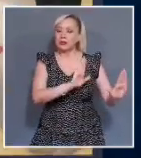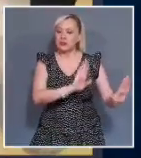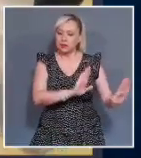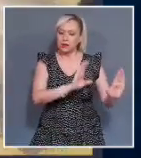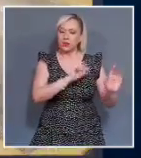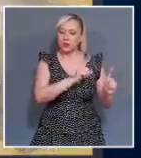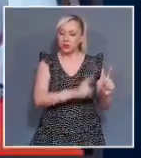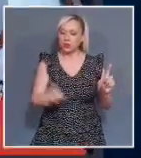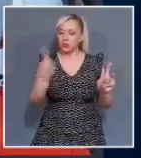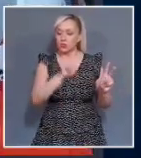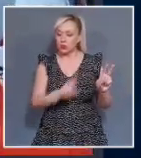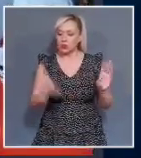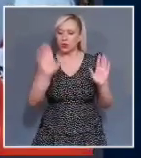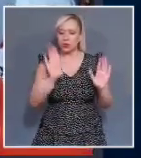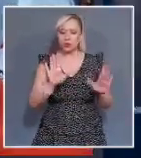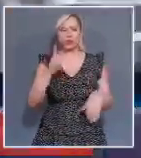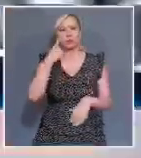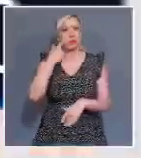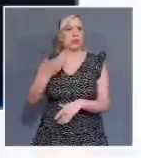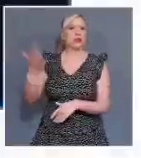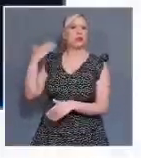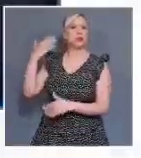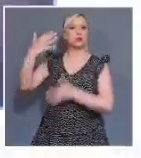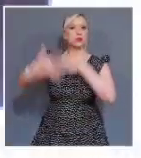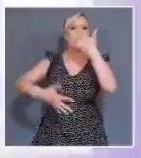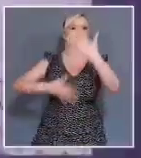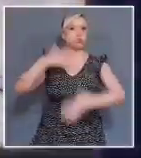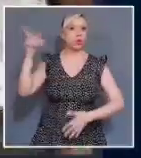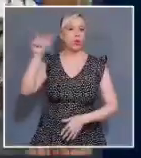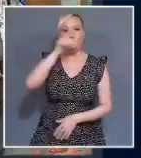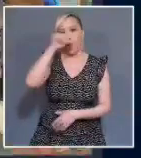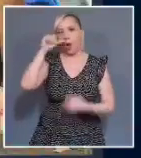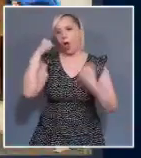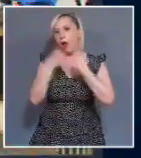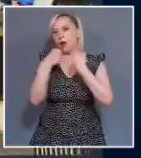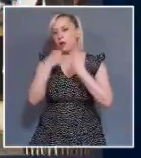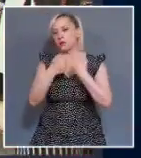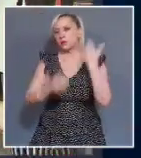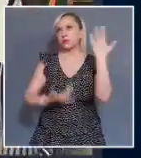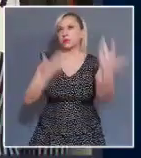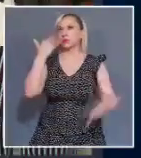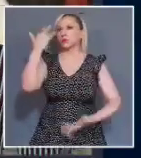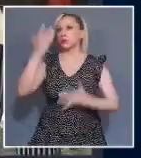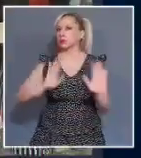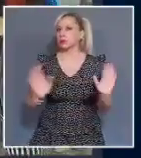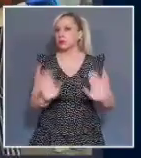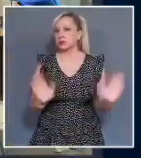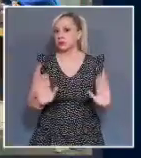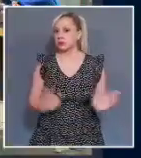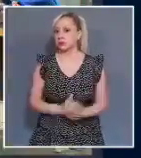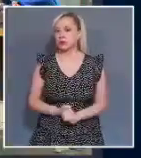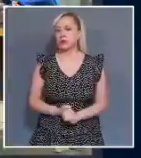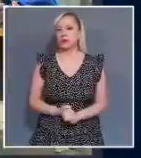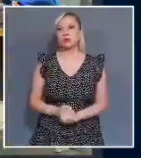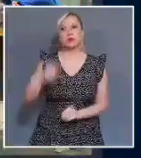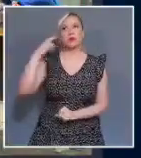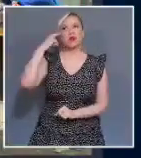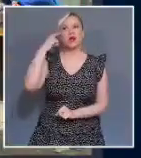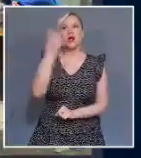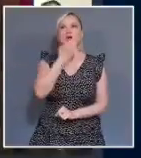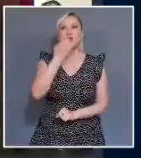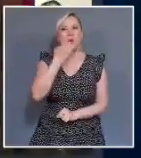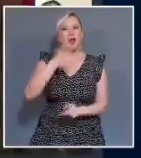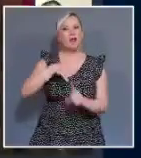nuevas tragedias como la de Ciudad Juárez. Con el fin de combatir la violencia en el ámbito escolar, la